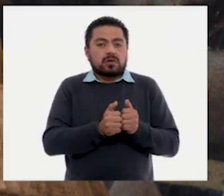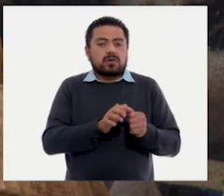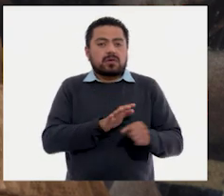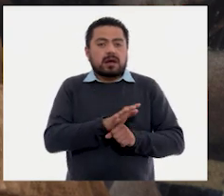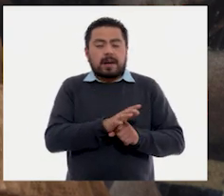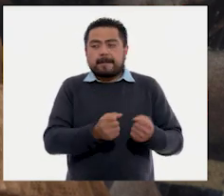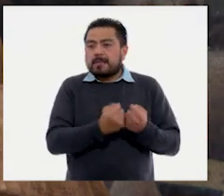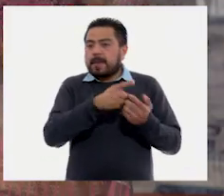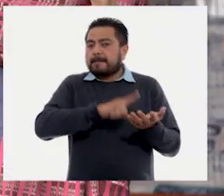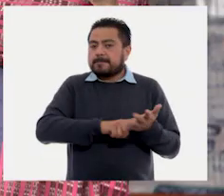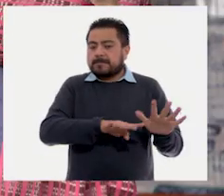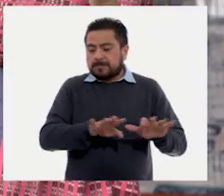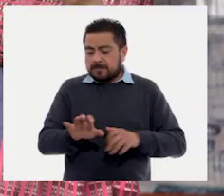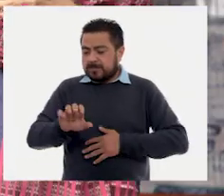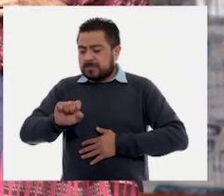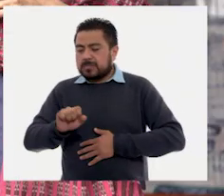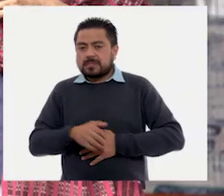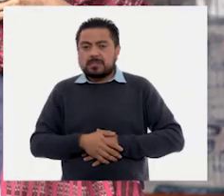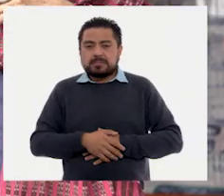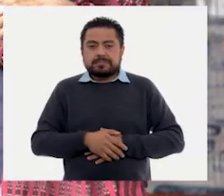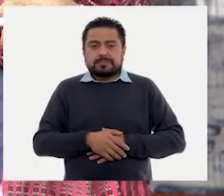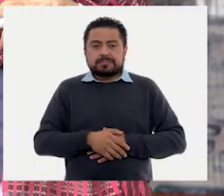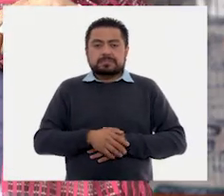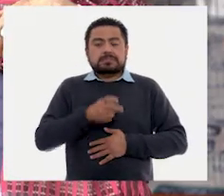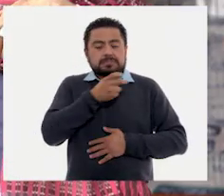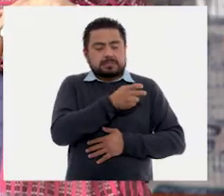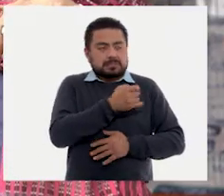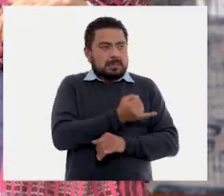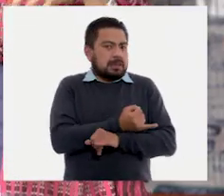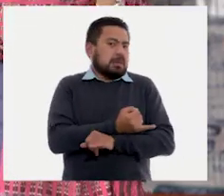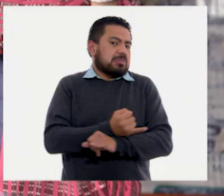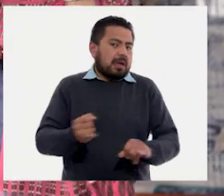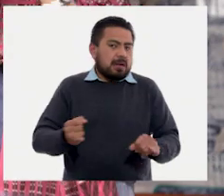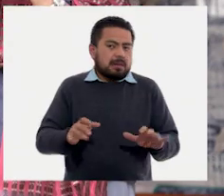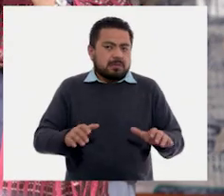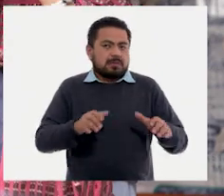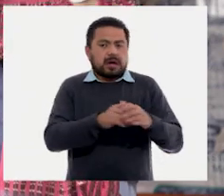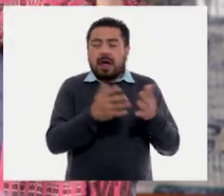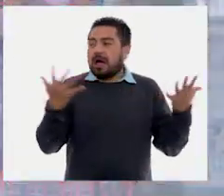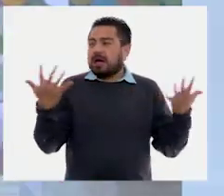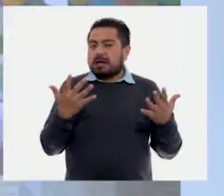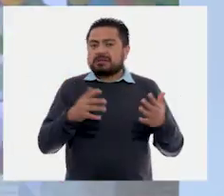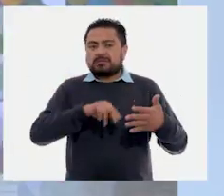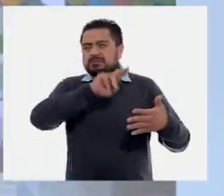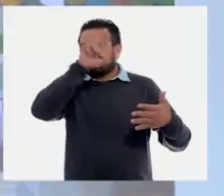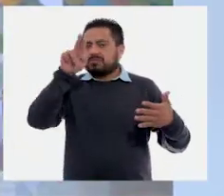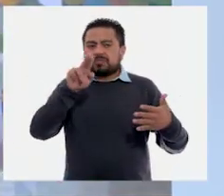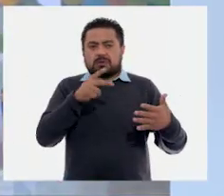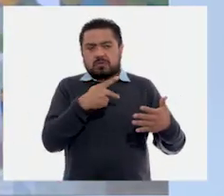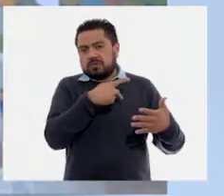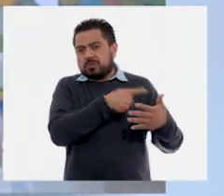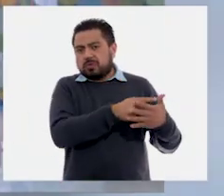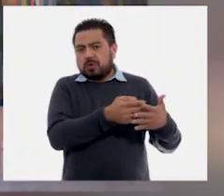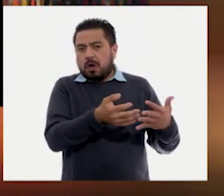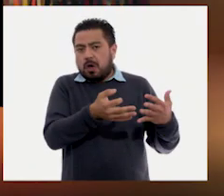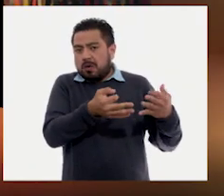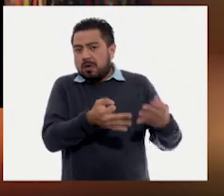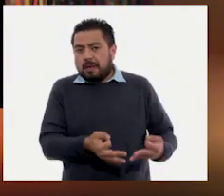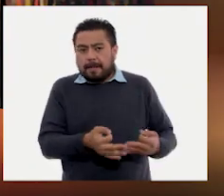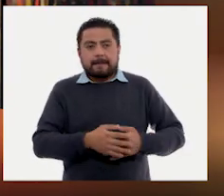ruptura de los años 60, aunque en realidad él fue muy independiente, realizó una obra muy propia, muy